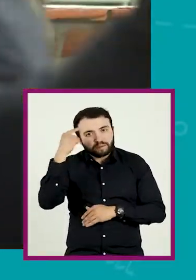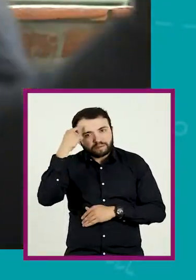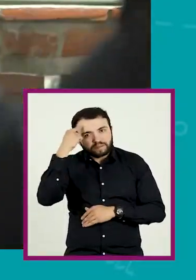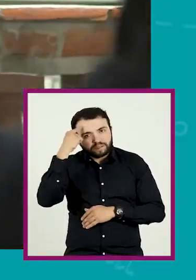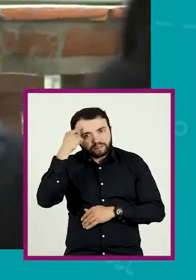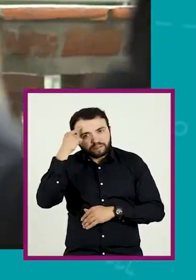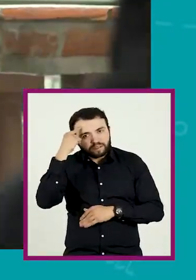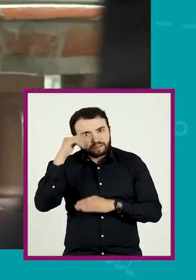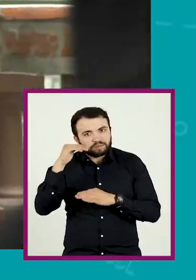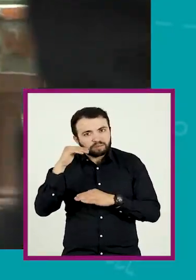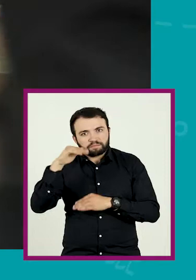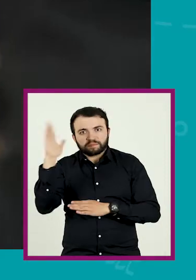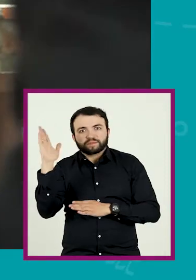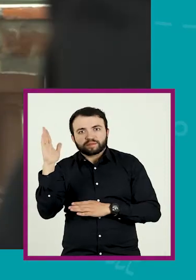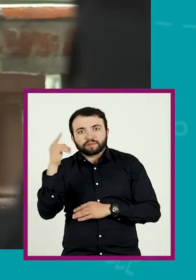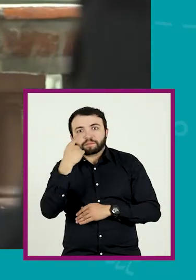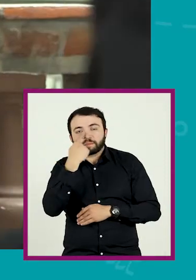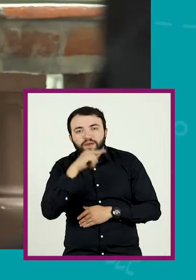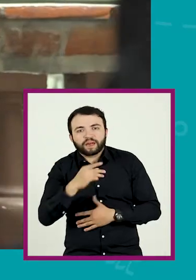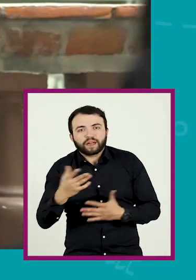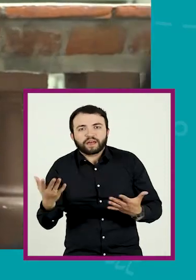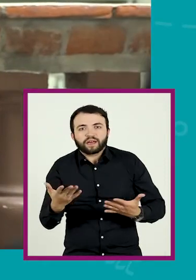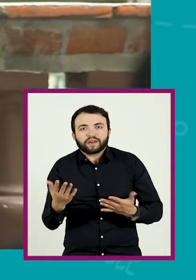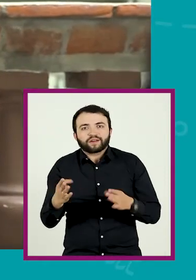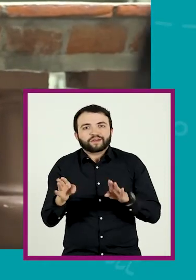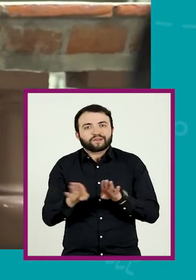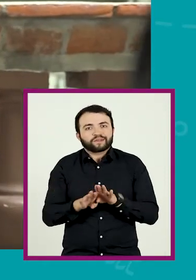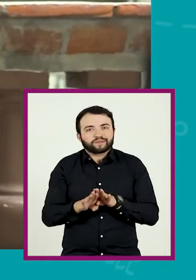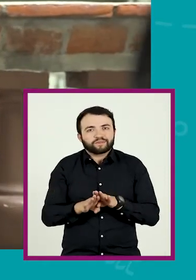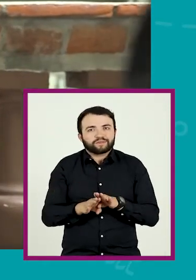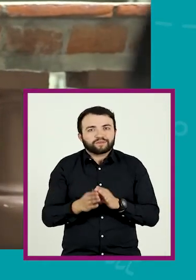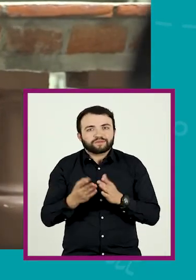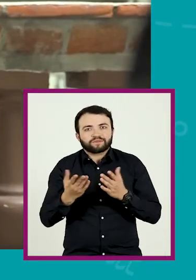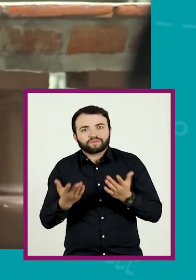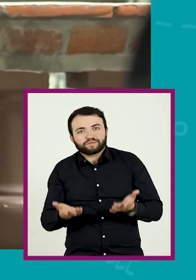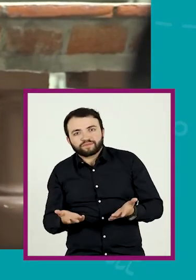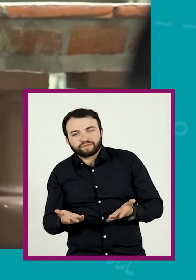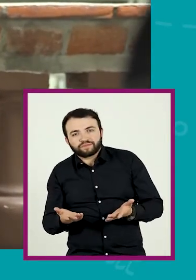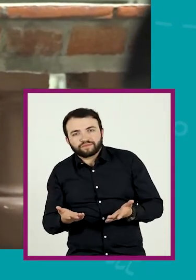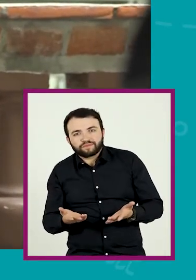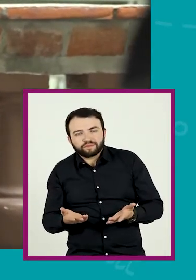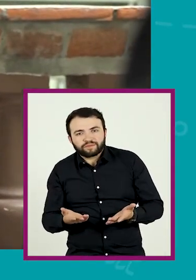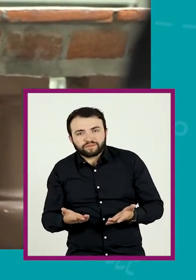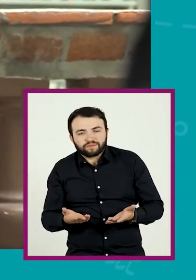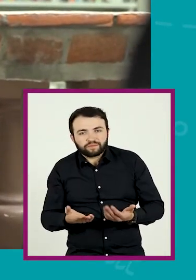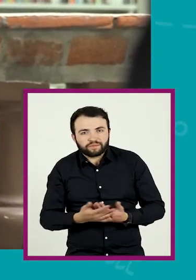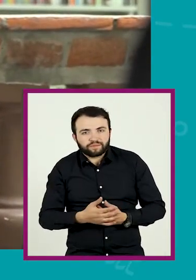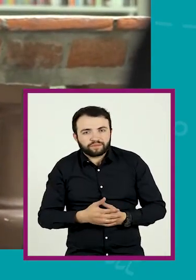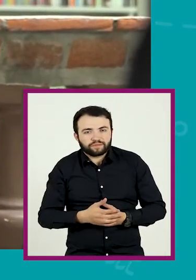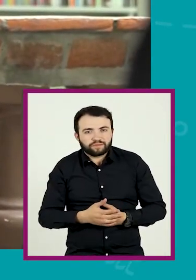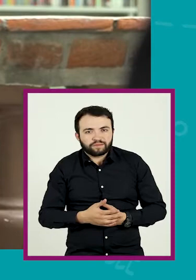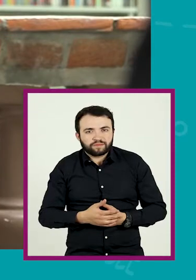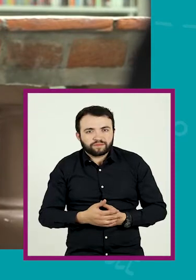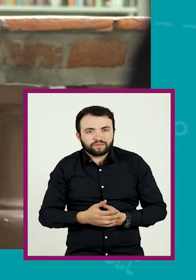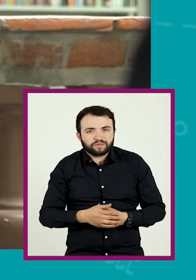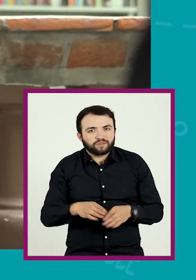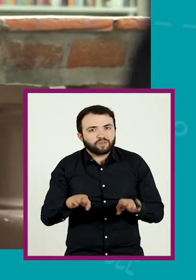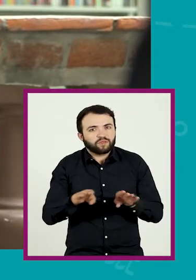poder, del pensamiento, para que podamos tener una adecuada, ¿cómo te